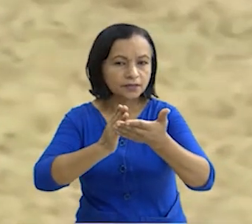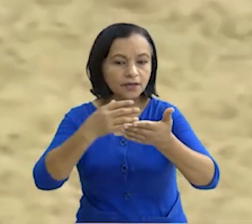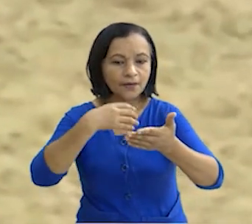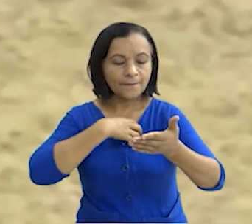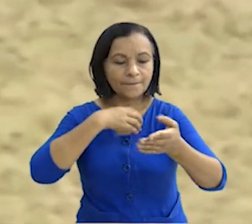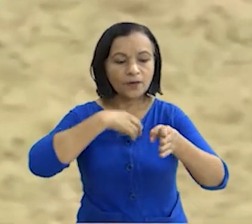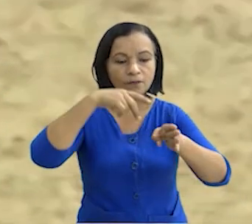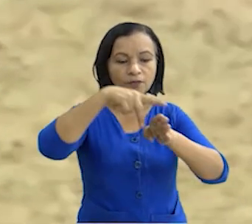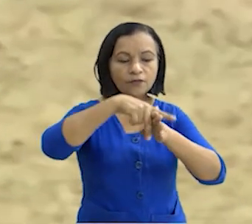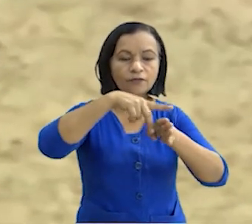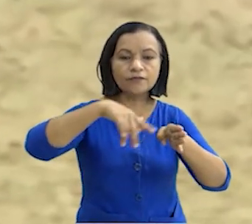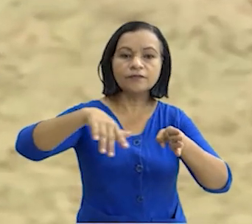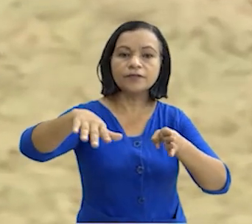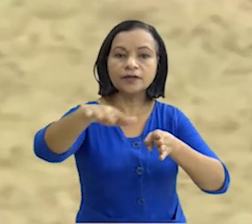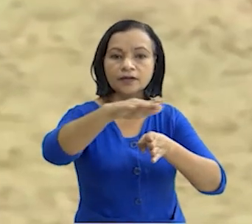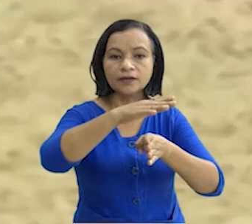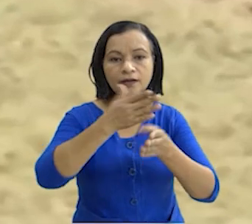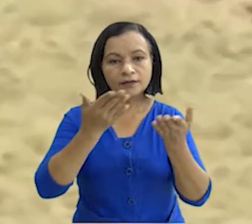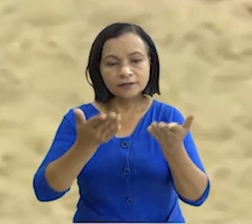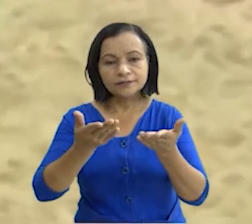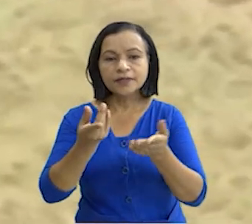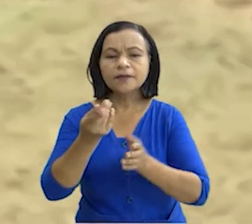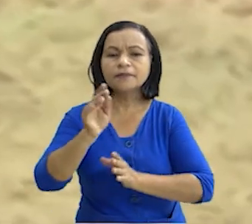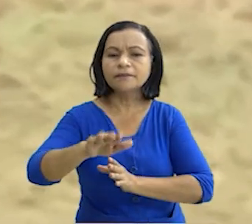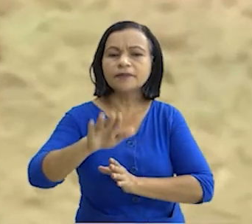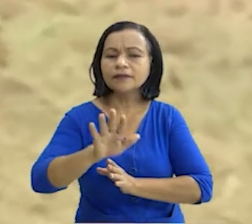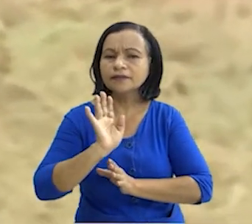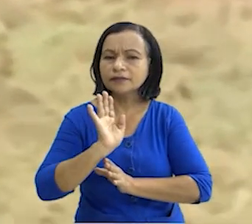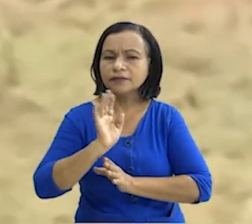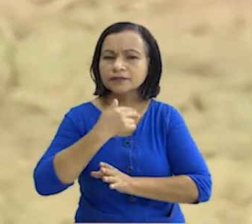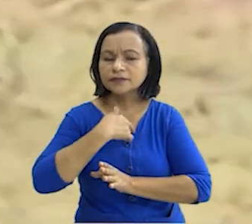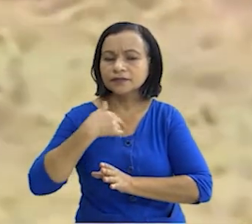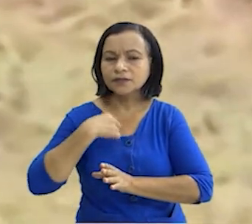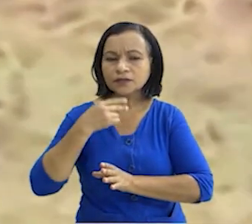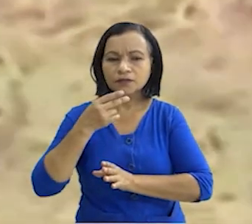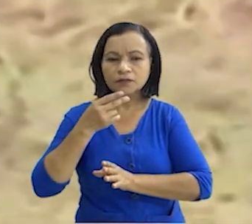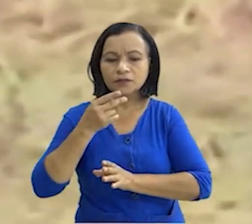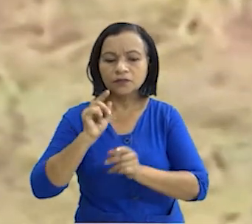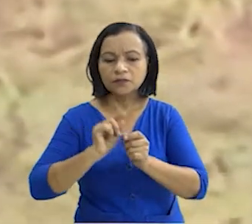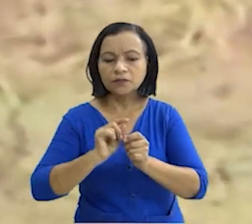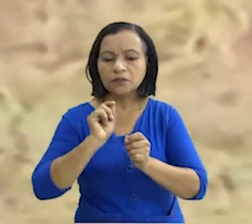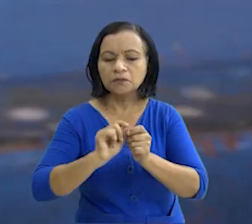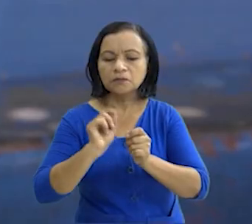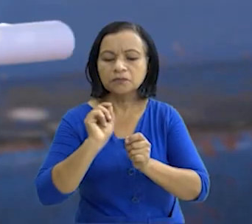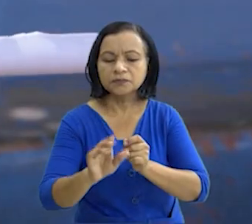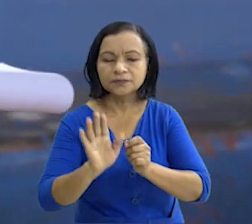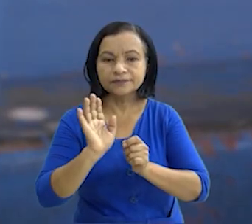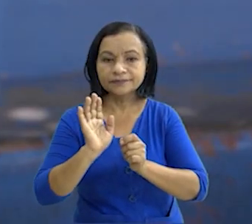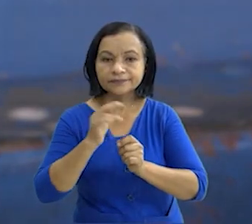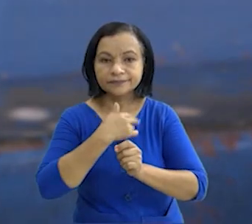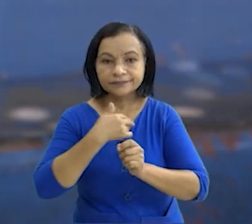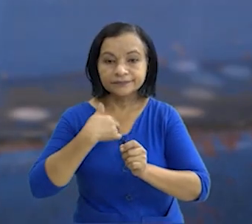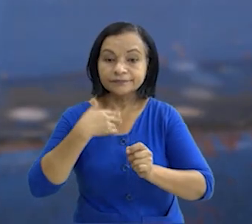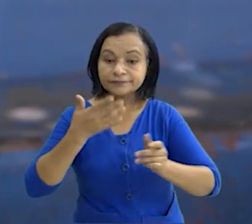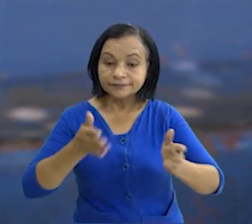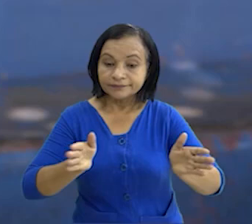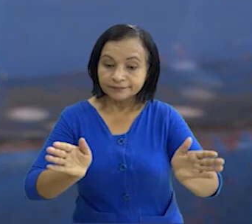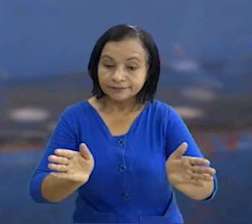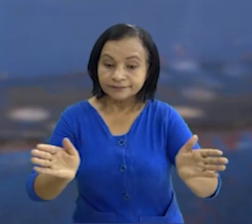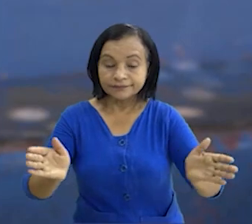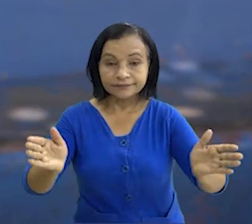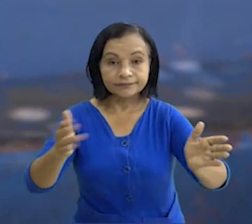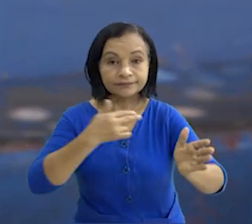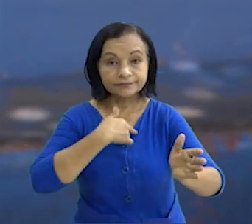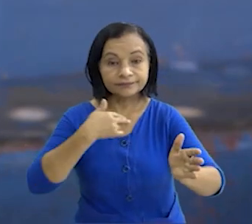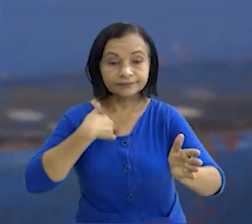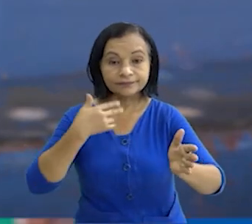fincas, los dueños de las haciendas, porque resulta más barato un cerillo, un fosforito, ¿verdad?, que hacer la ronda o que